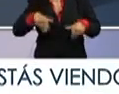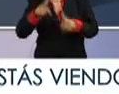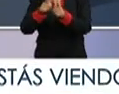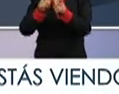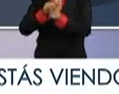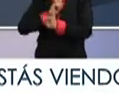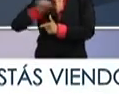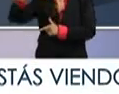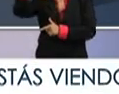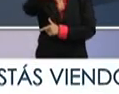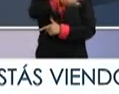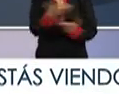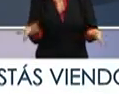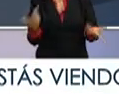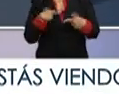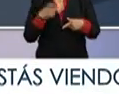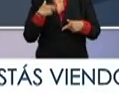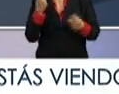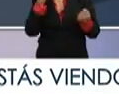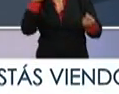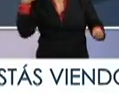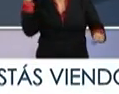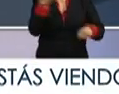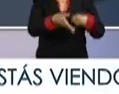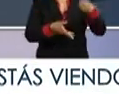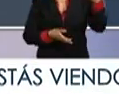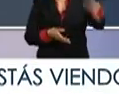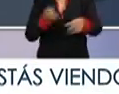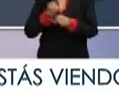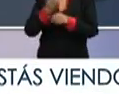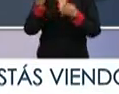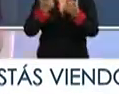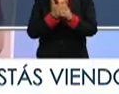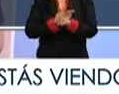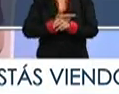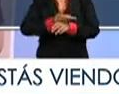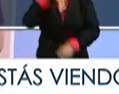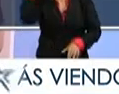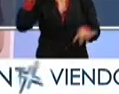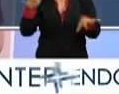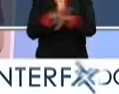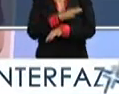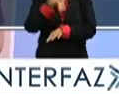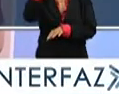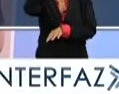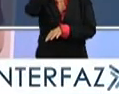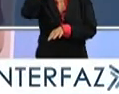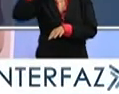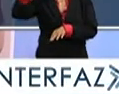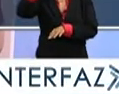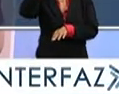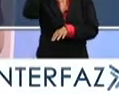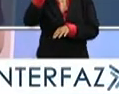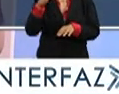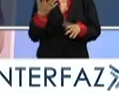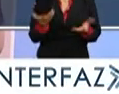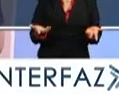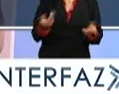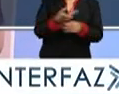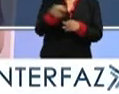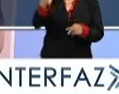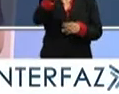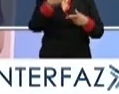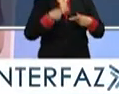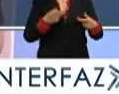a todos los ámbitos de la sociedad, al grado de que hay un grave cambio cultural en el país, y yo creo